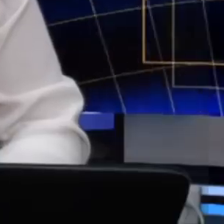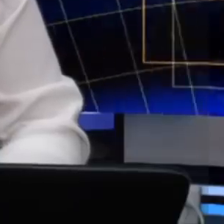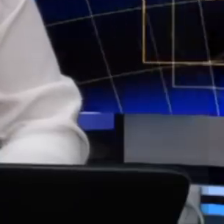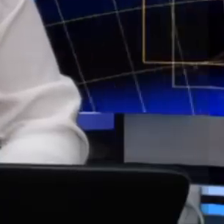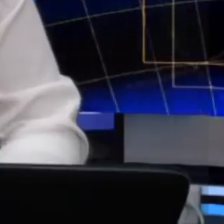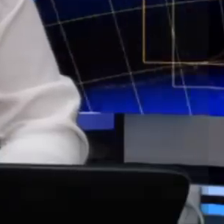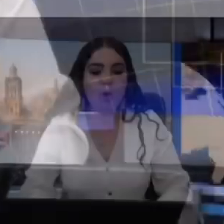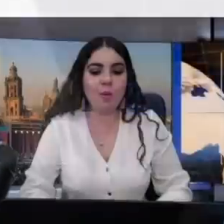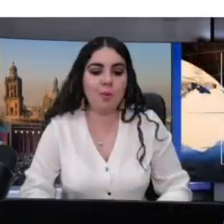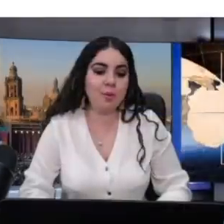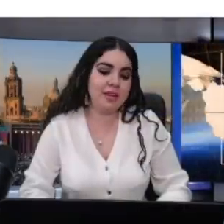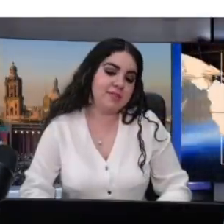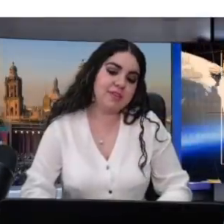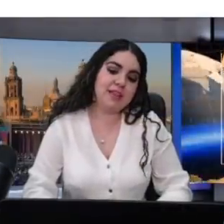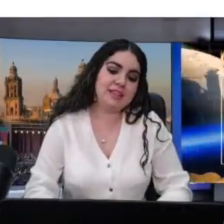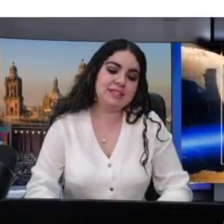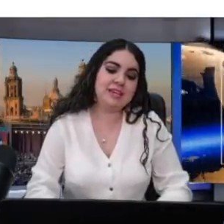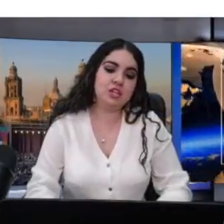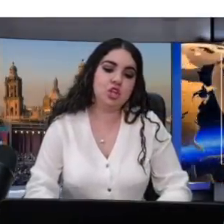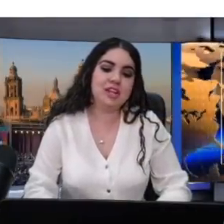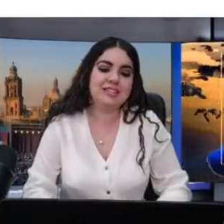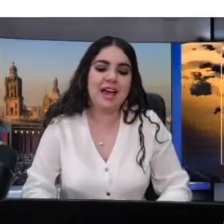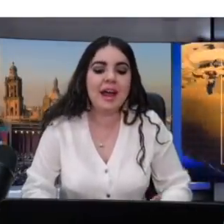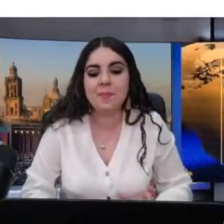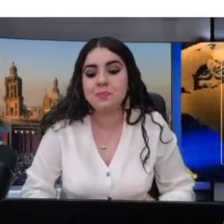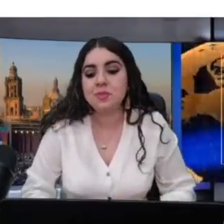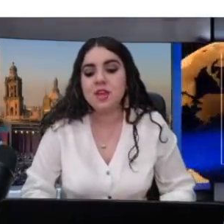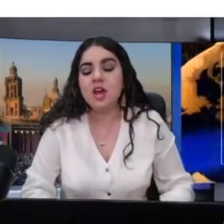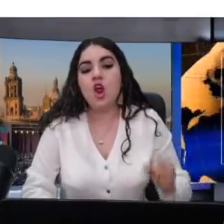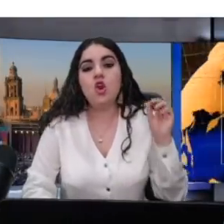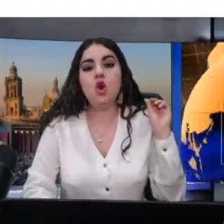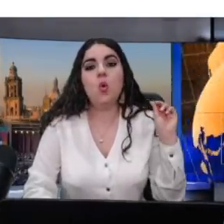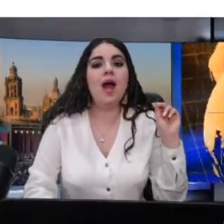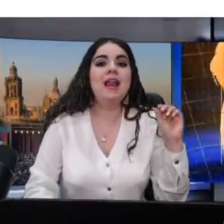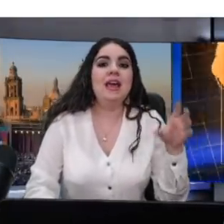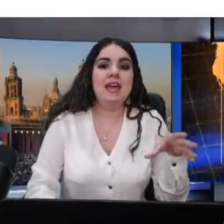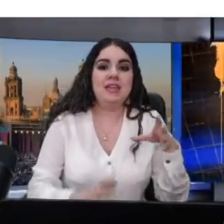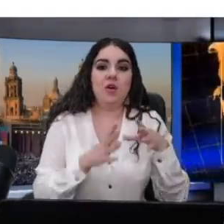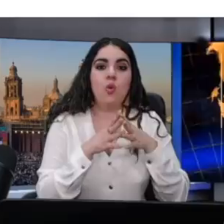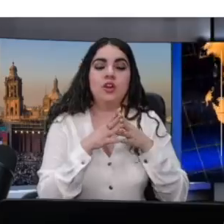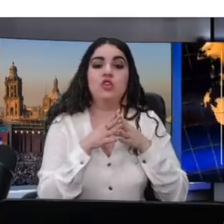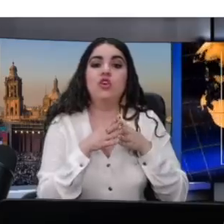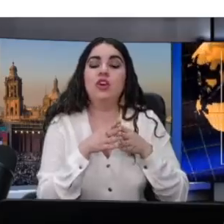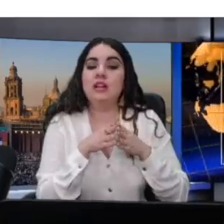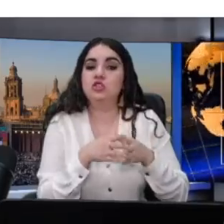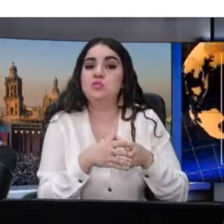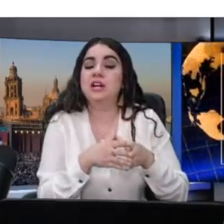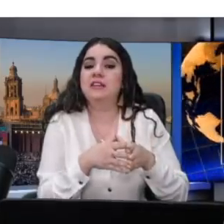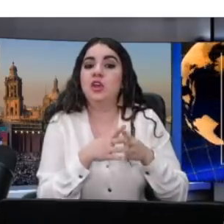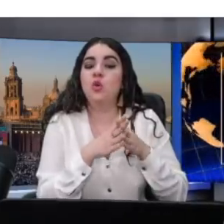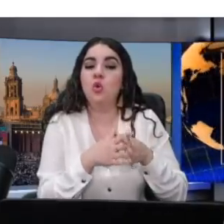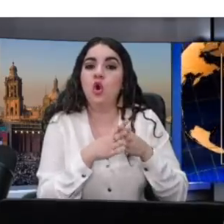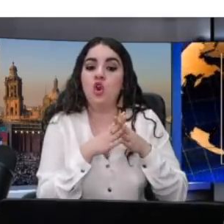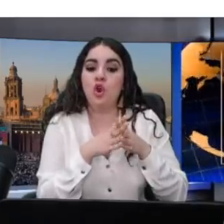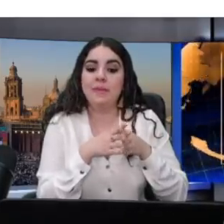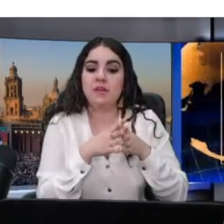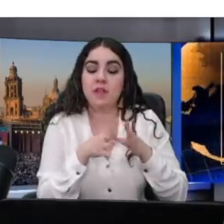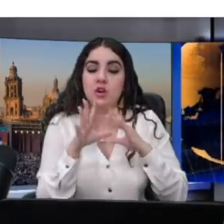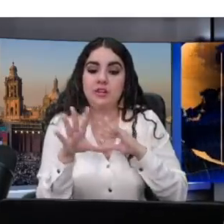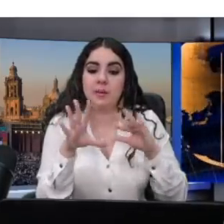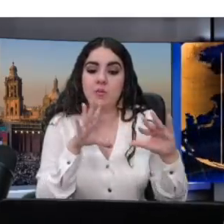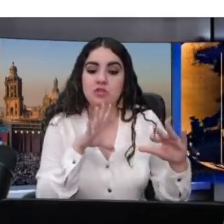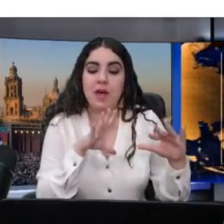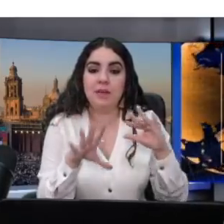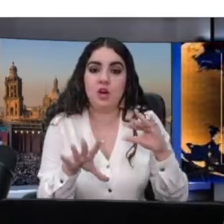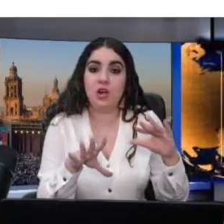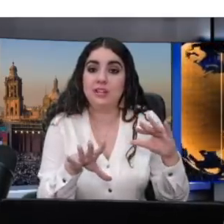territorio nacional un polvo proveniente del desierto del Sahara. Lo cual, de acuerdo con el subsecretario Hugo López-Gatell,